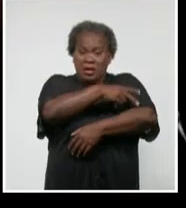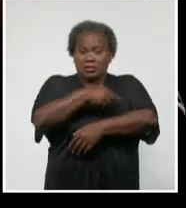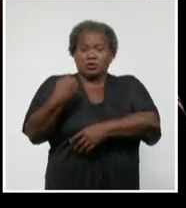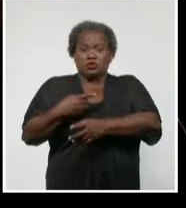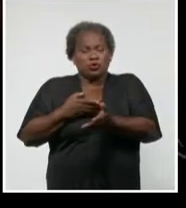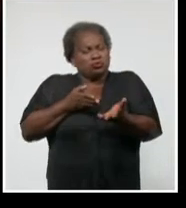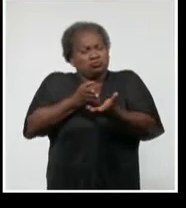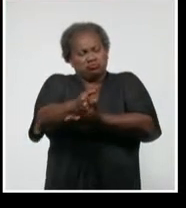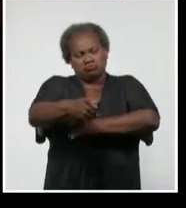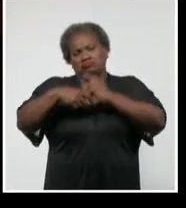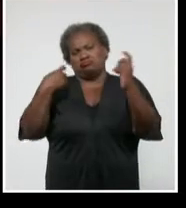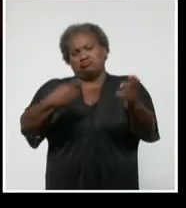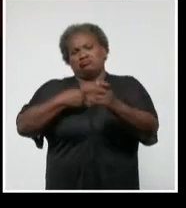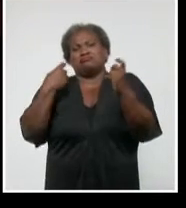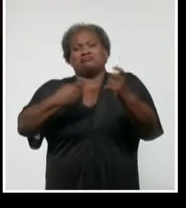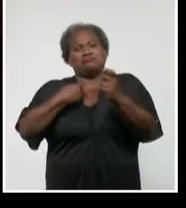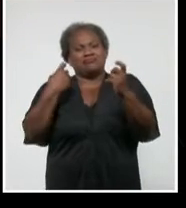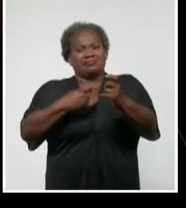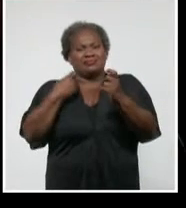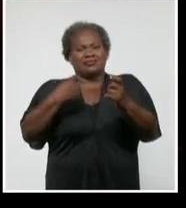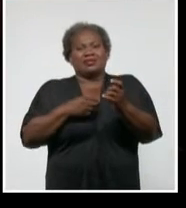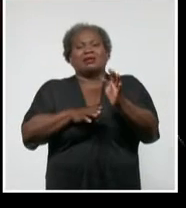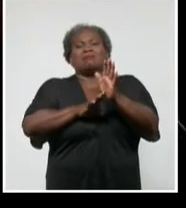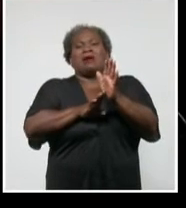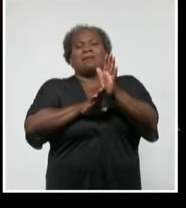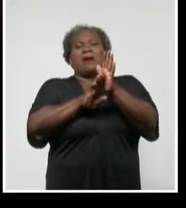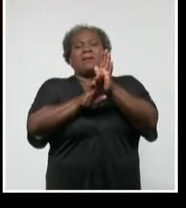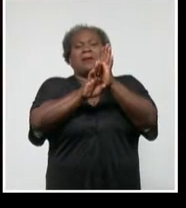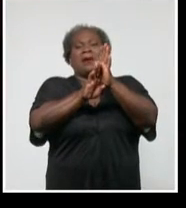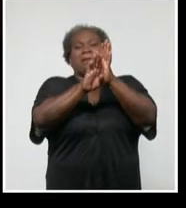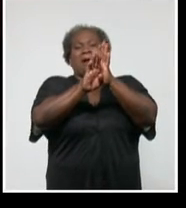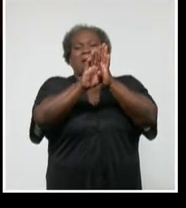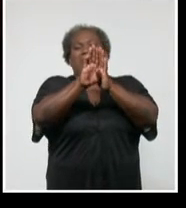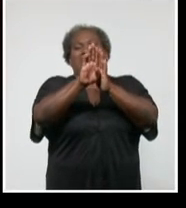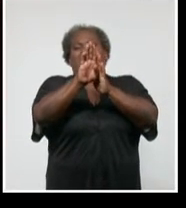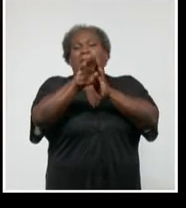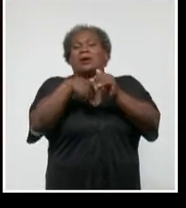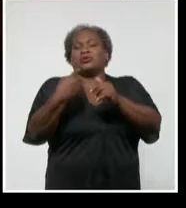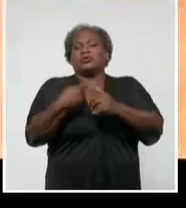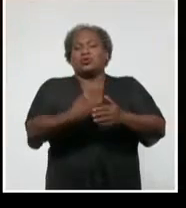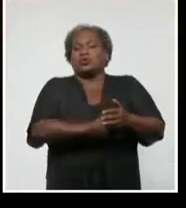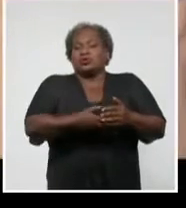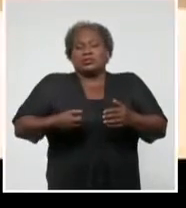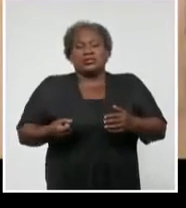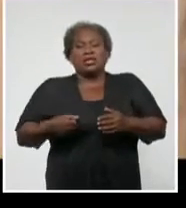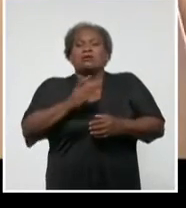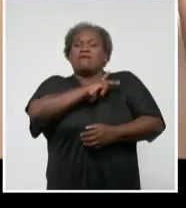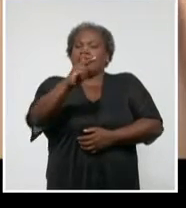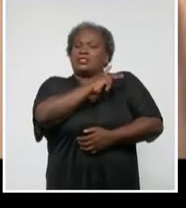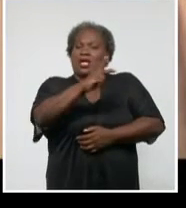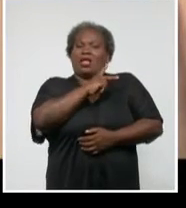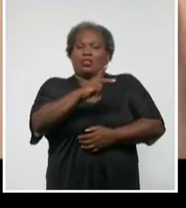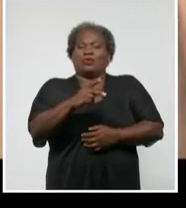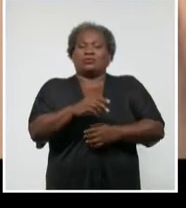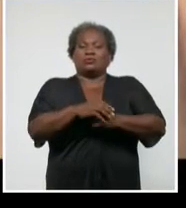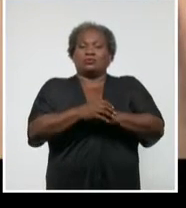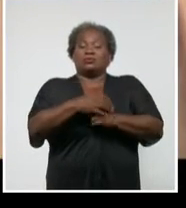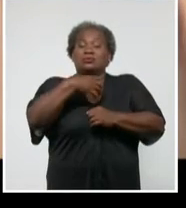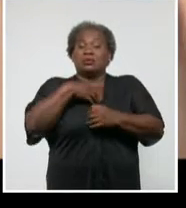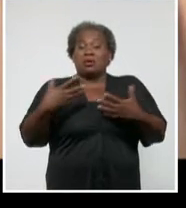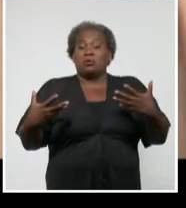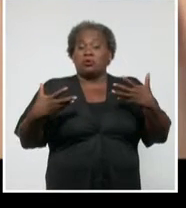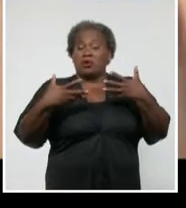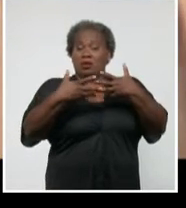revoluciones, nuestros pueblos siguen avanzando. Es decir, nosotros seguimos resistiendo y seguimos venciendo. Hay una relación